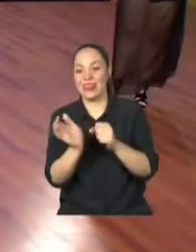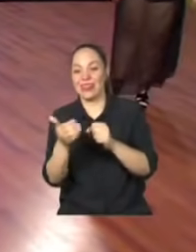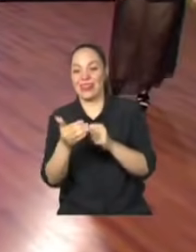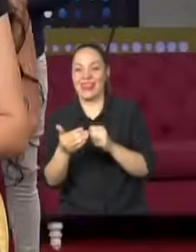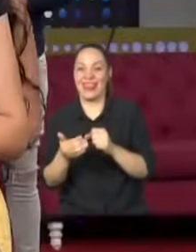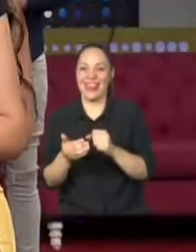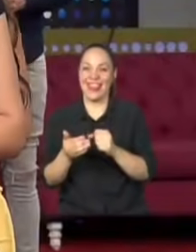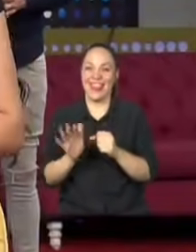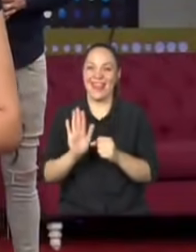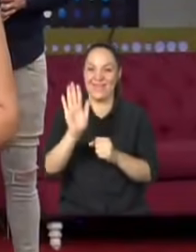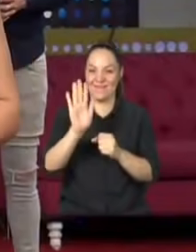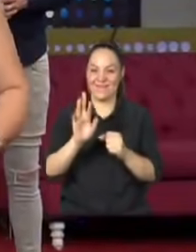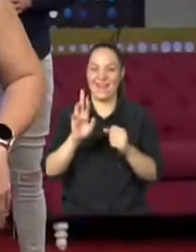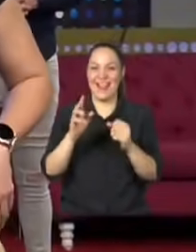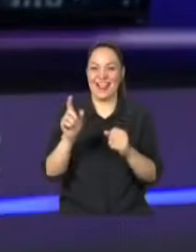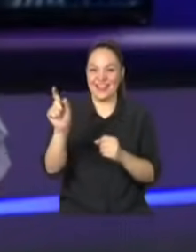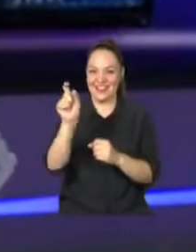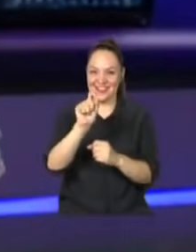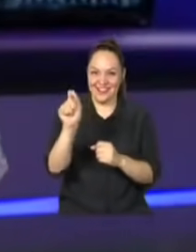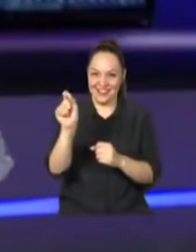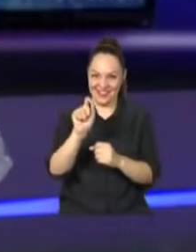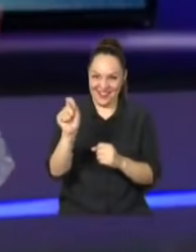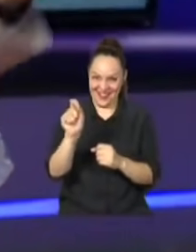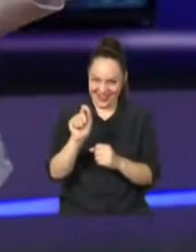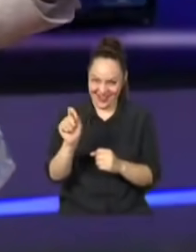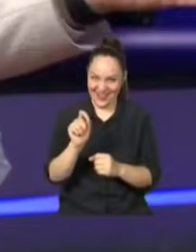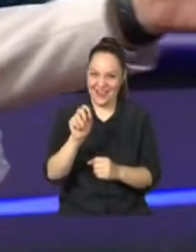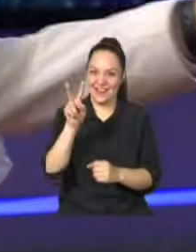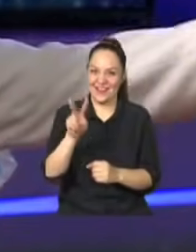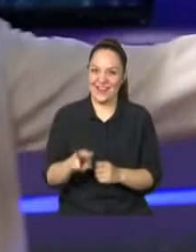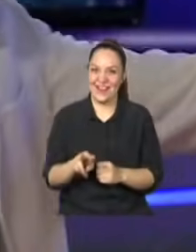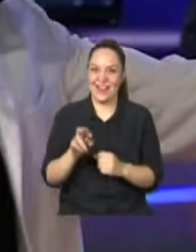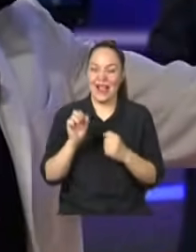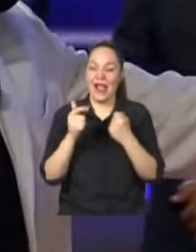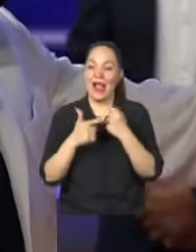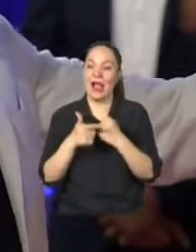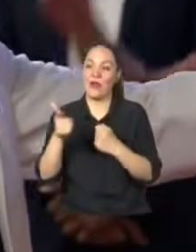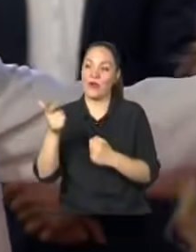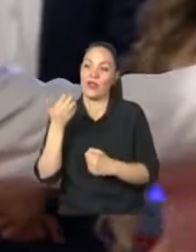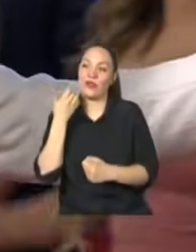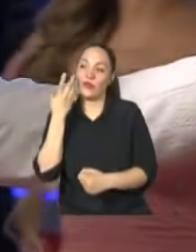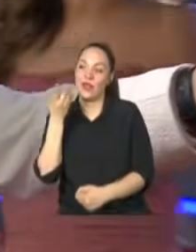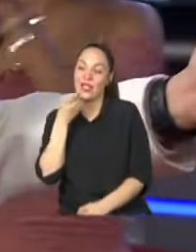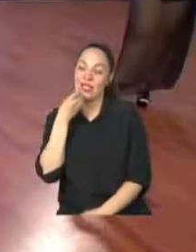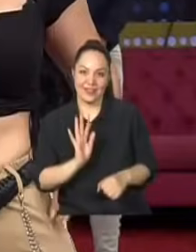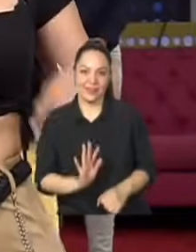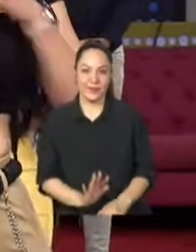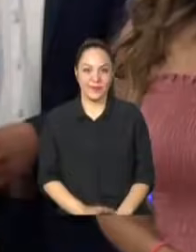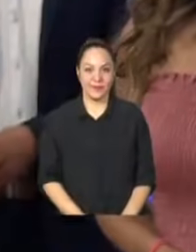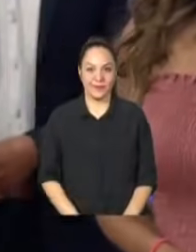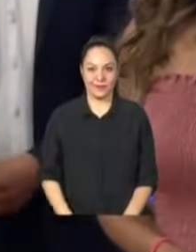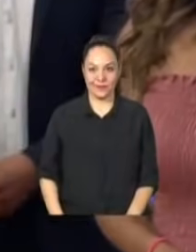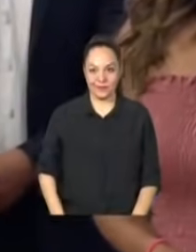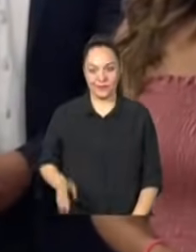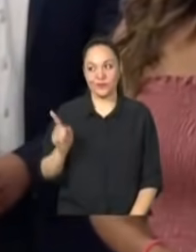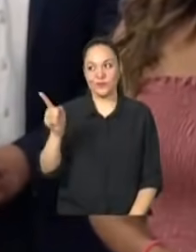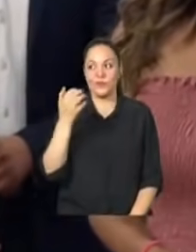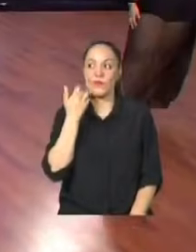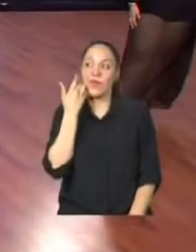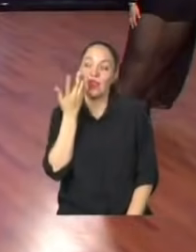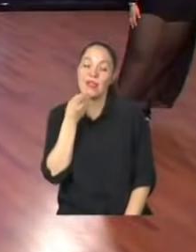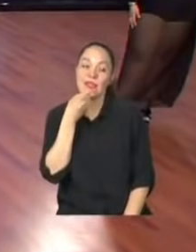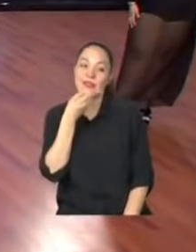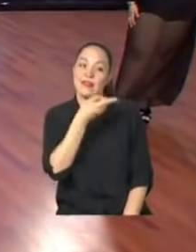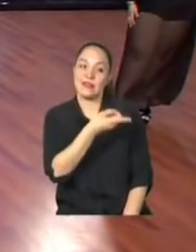¡Préndela! ¡Ya con otra! ¿Algo que le quieras decir a Melisa? Pues usted es el... Oiga, señor